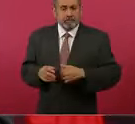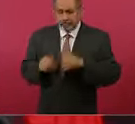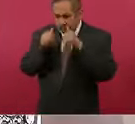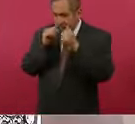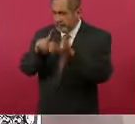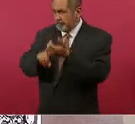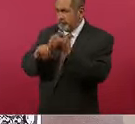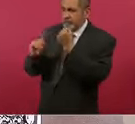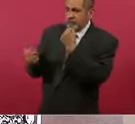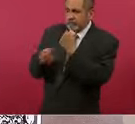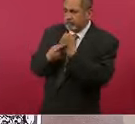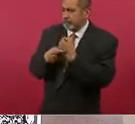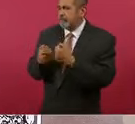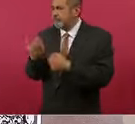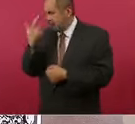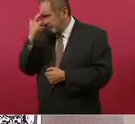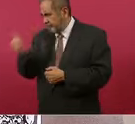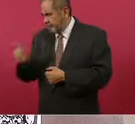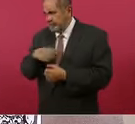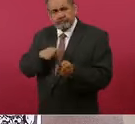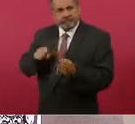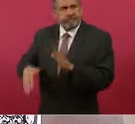las causas.